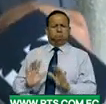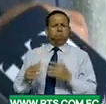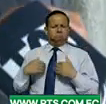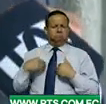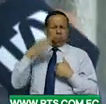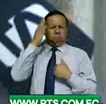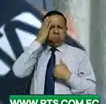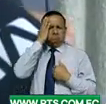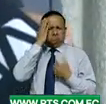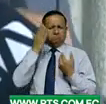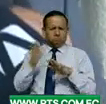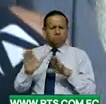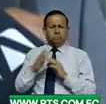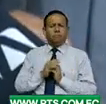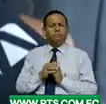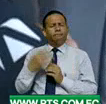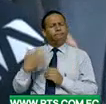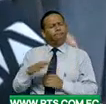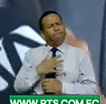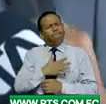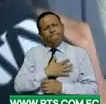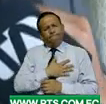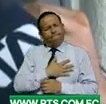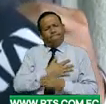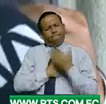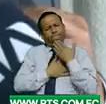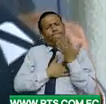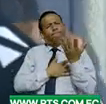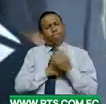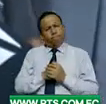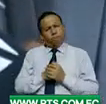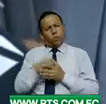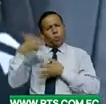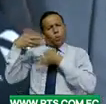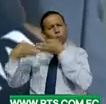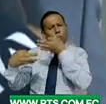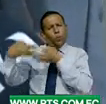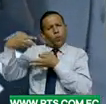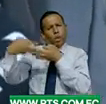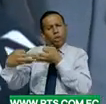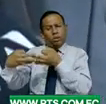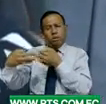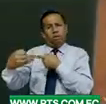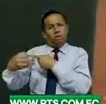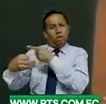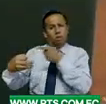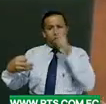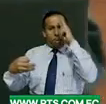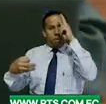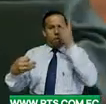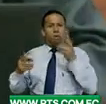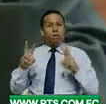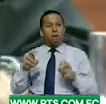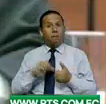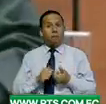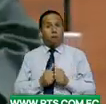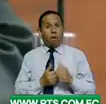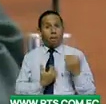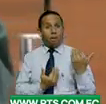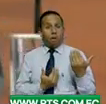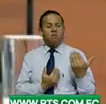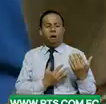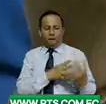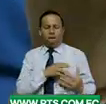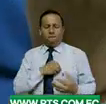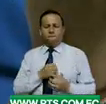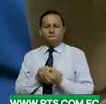que a través de la justicia se zanjen problemas políticos. Rivera acogió el pedido de la fiscal Diana